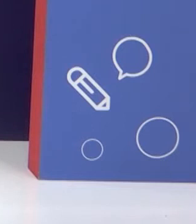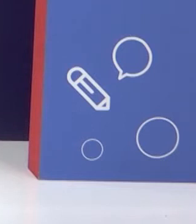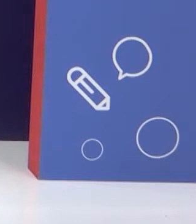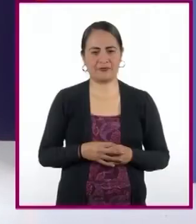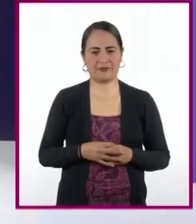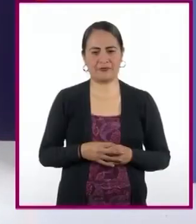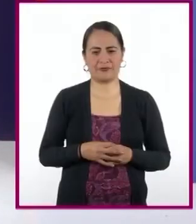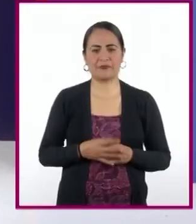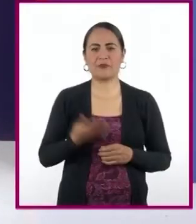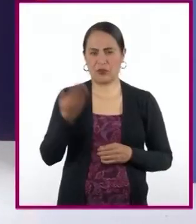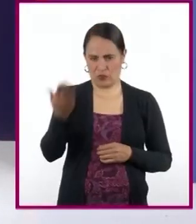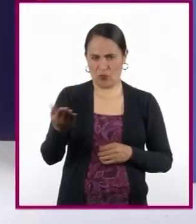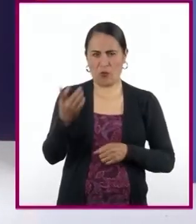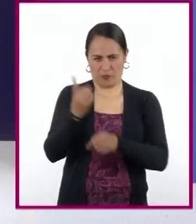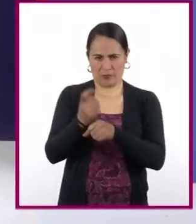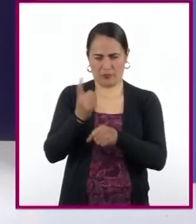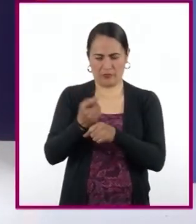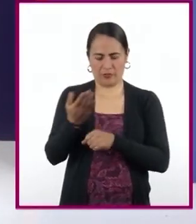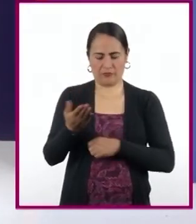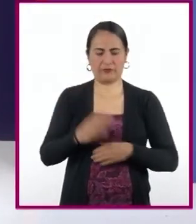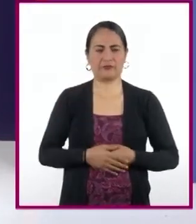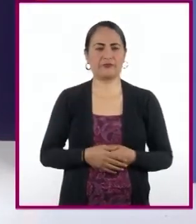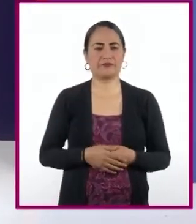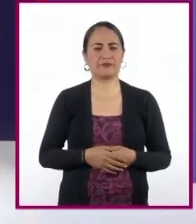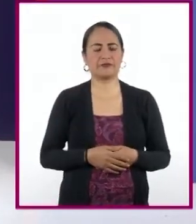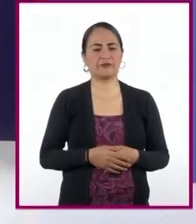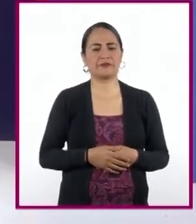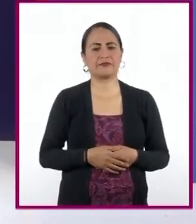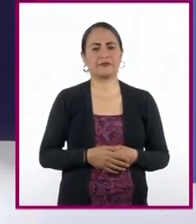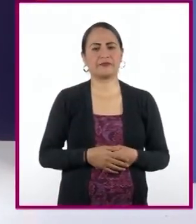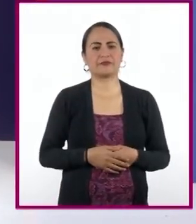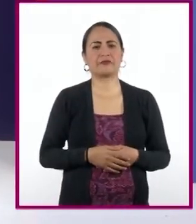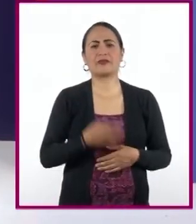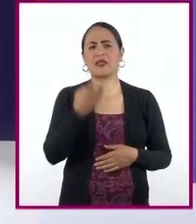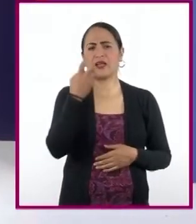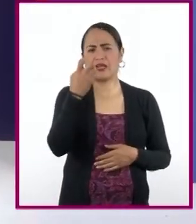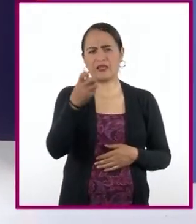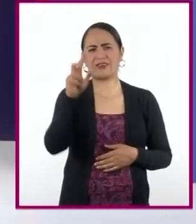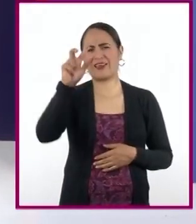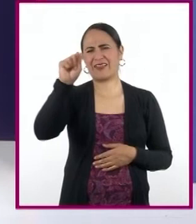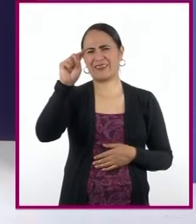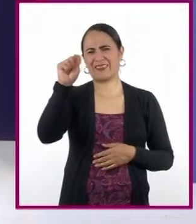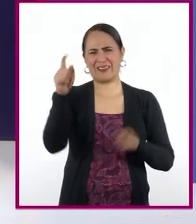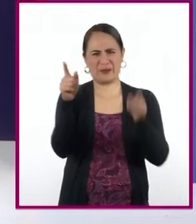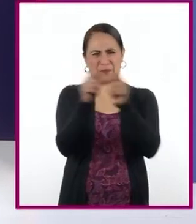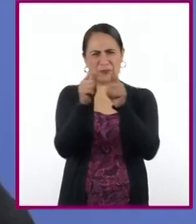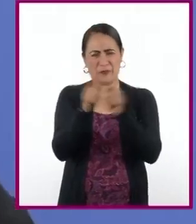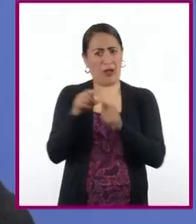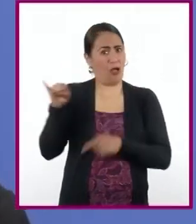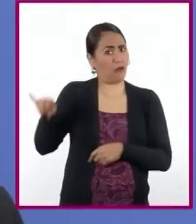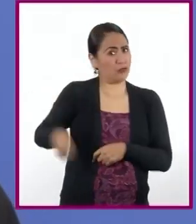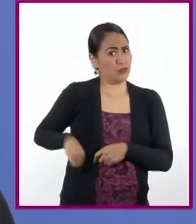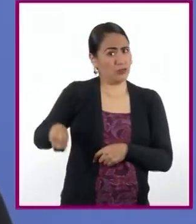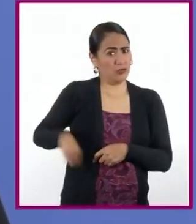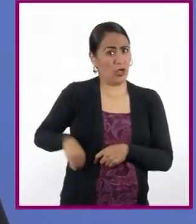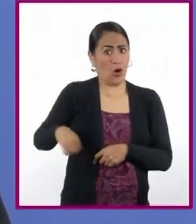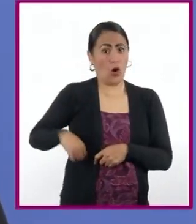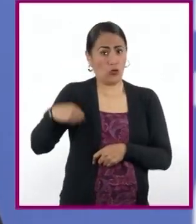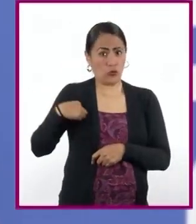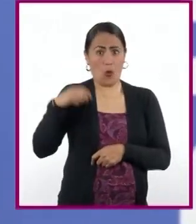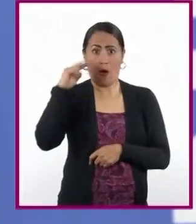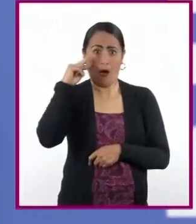Tú primero. Bien, dice, esas series son súper interesantes, no me las